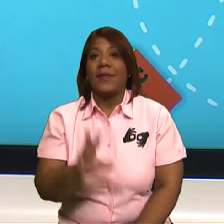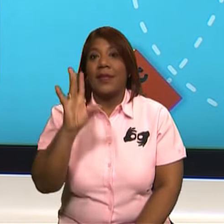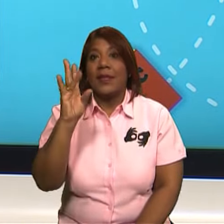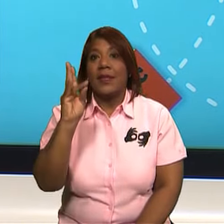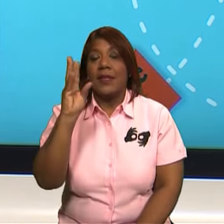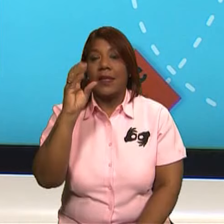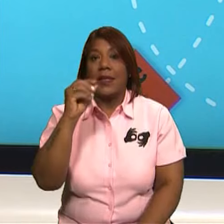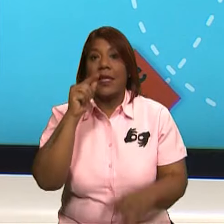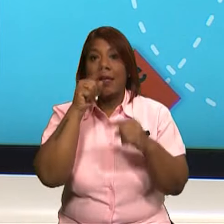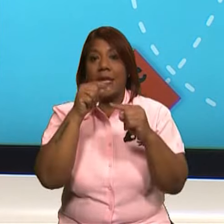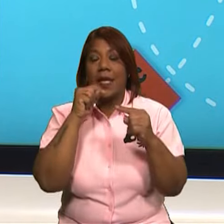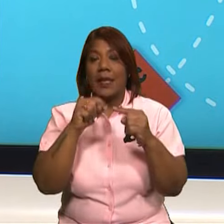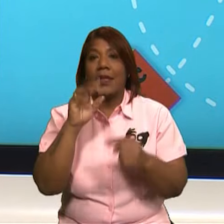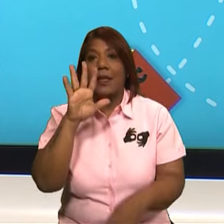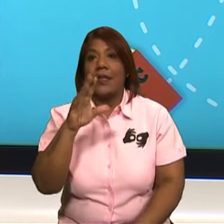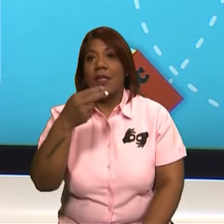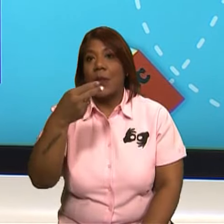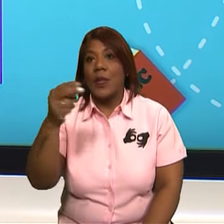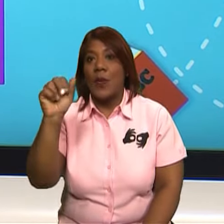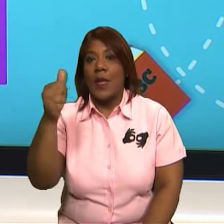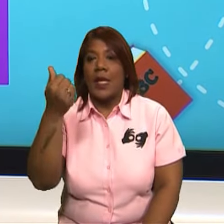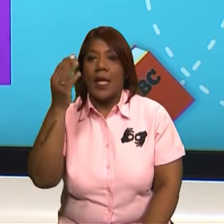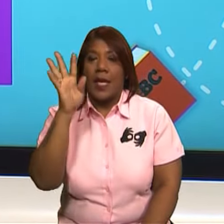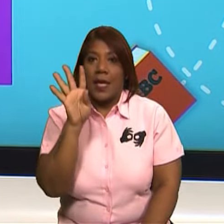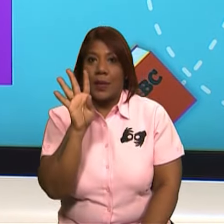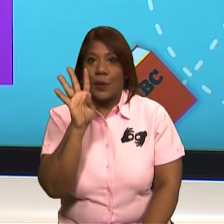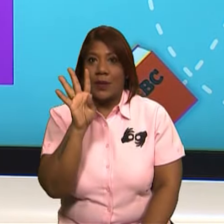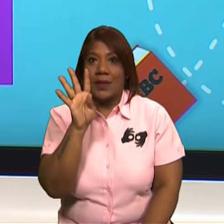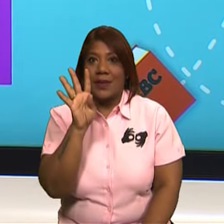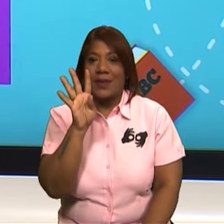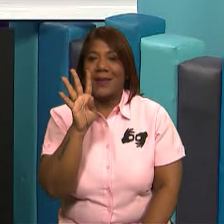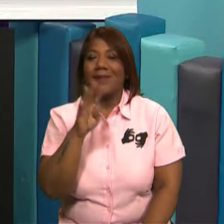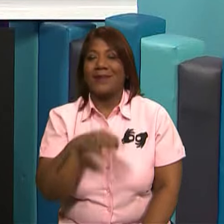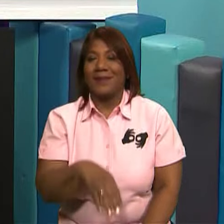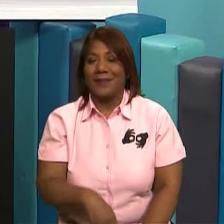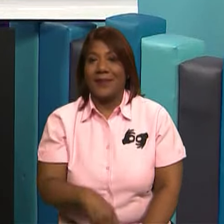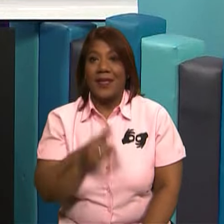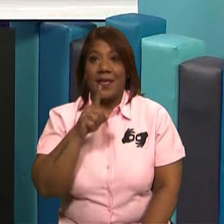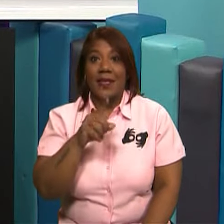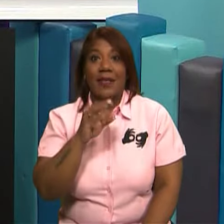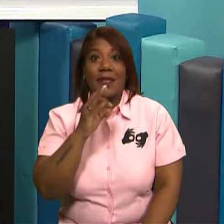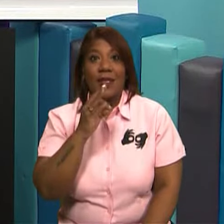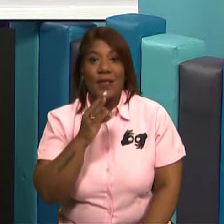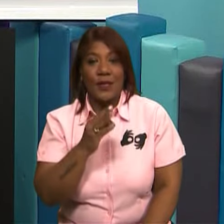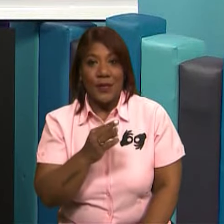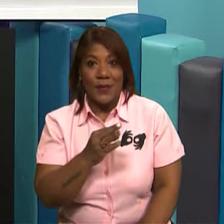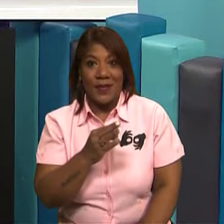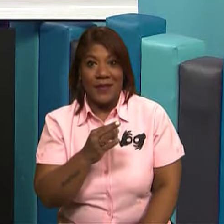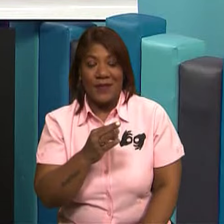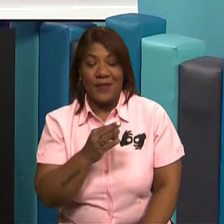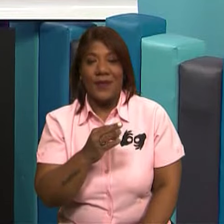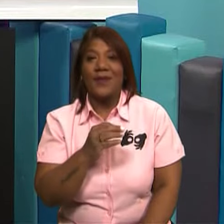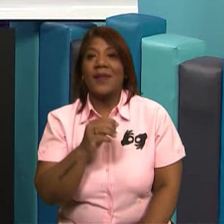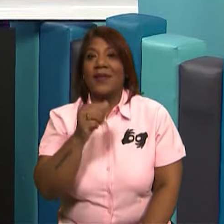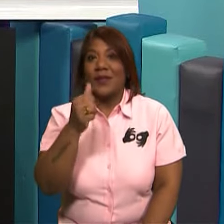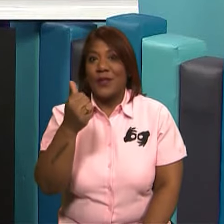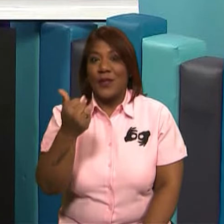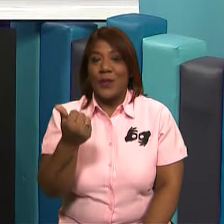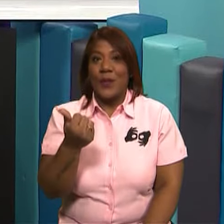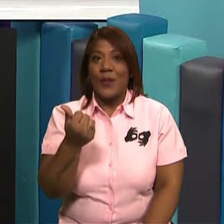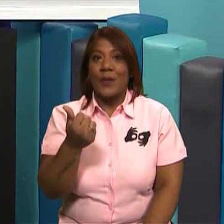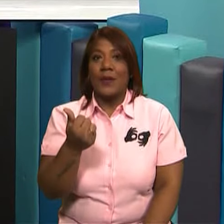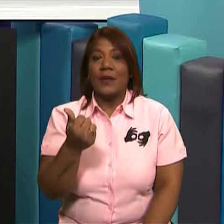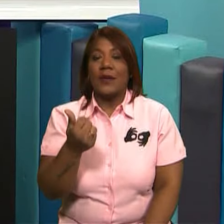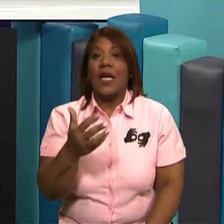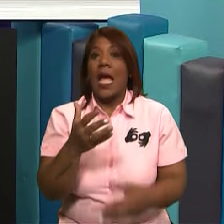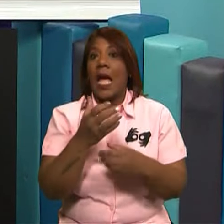entre 5 es igual a 14. Esa es una de las formas. Las otras de las formas de realizar esta división